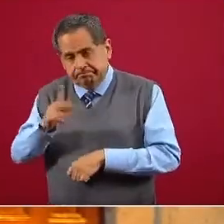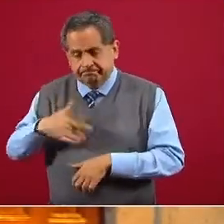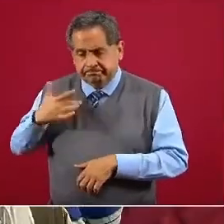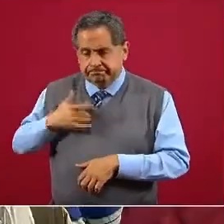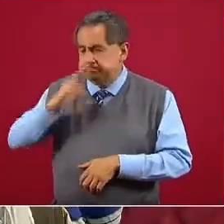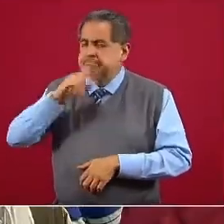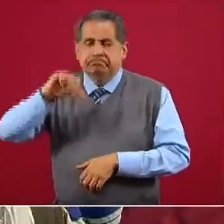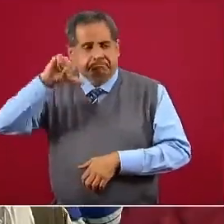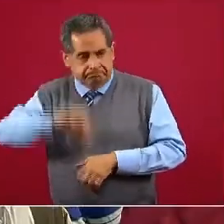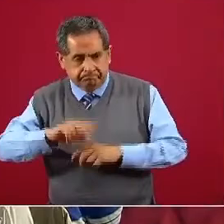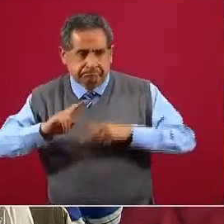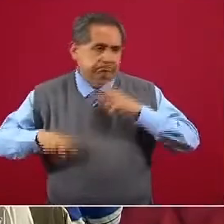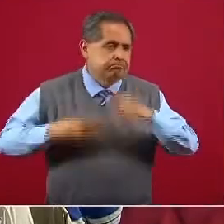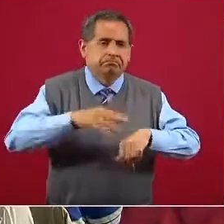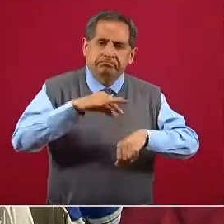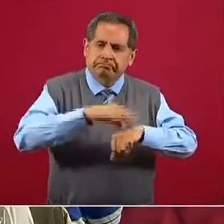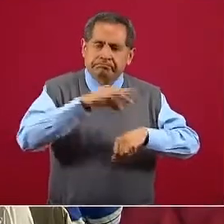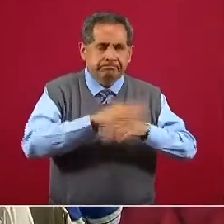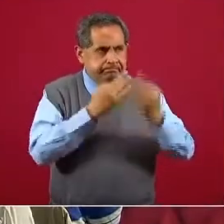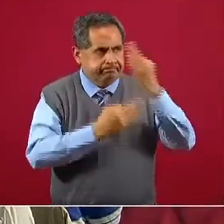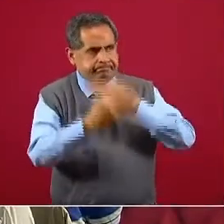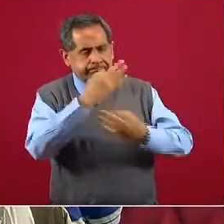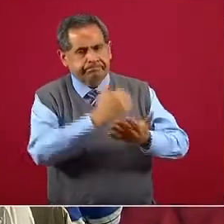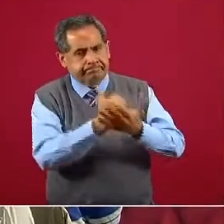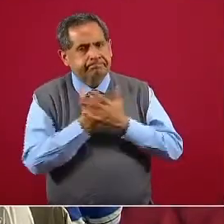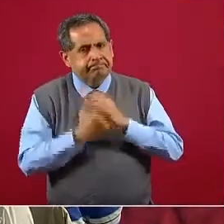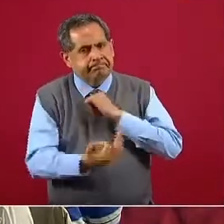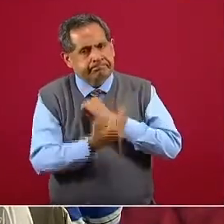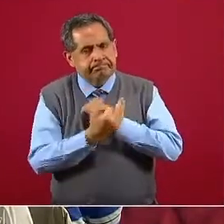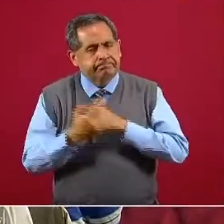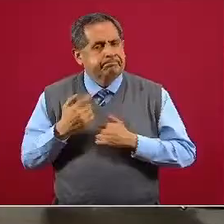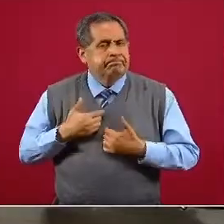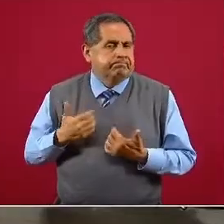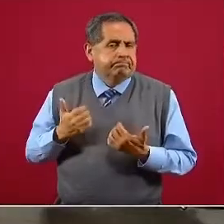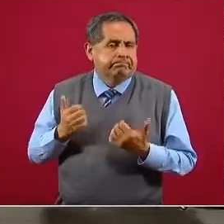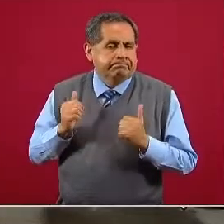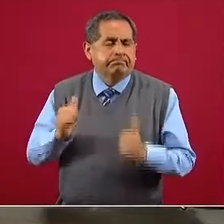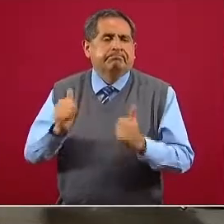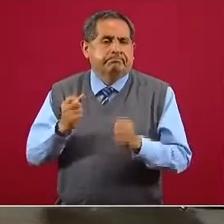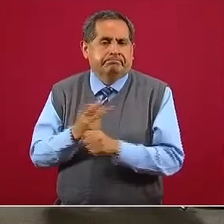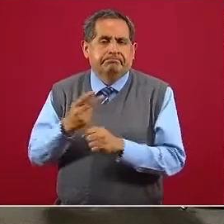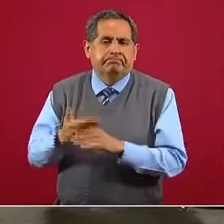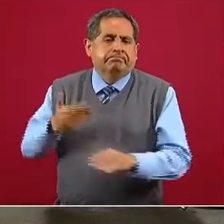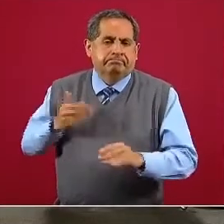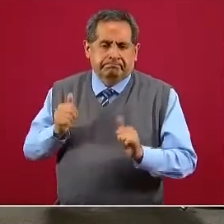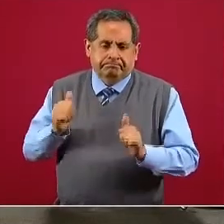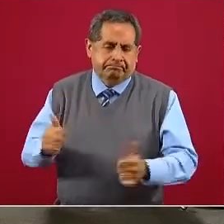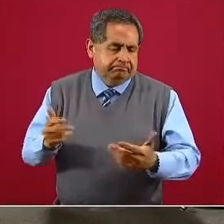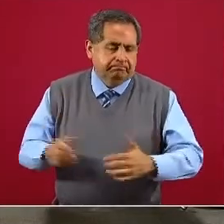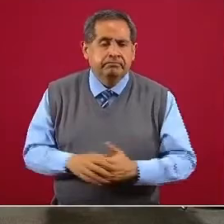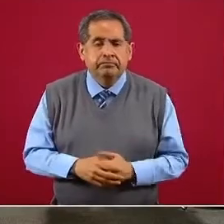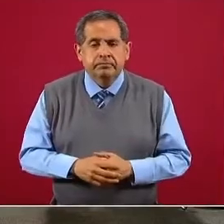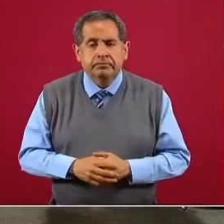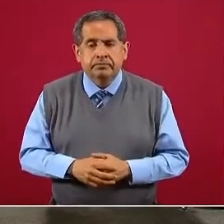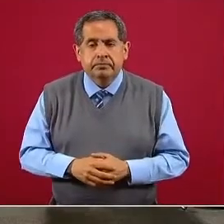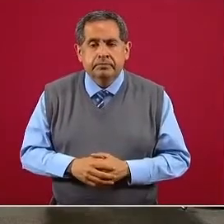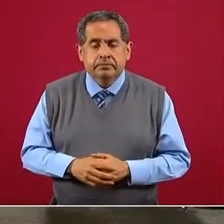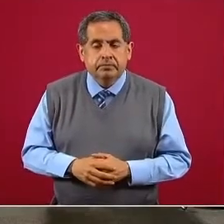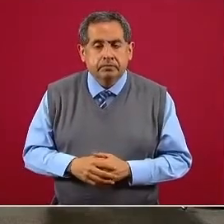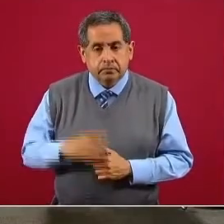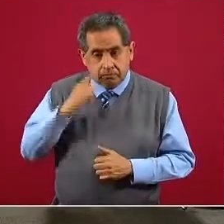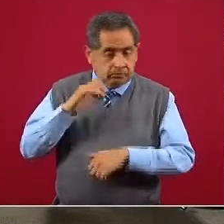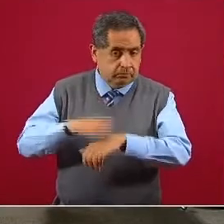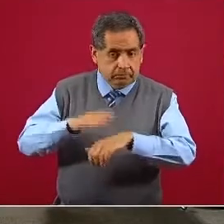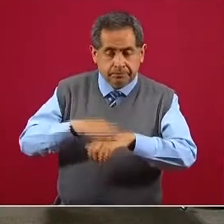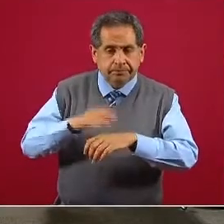demandar inmediatamente atención médica para poder prevenir tempranamente complicaciones. Veamos